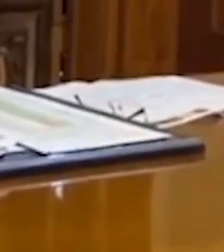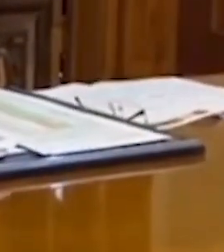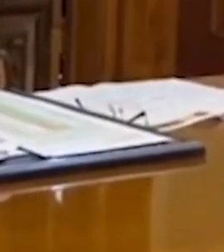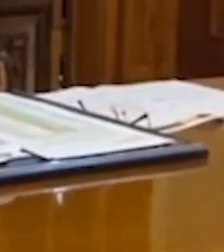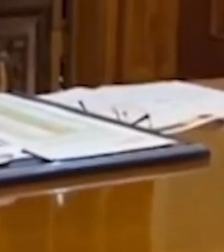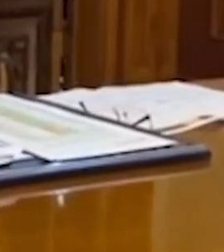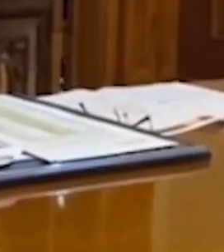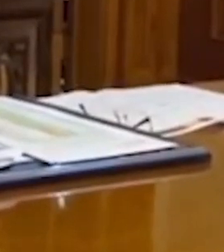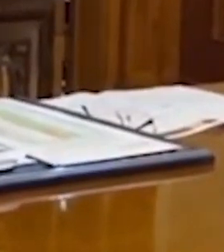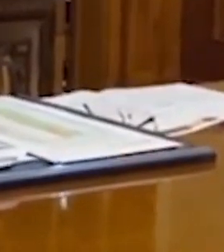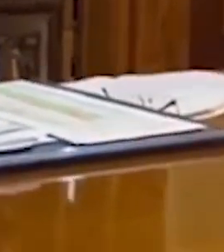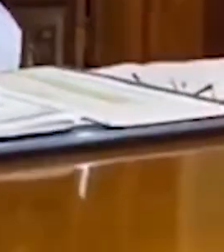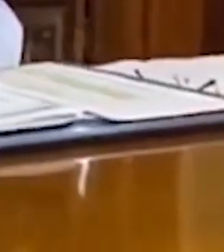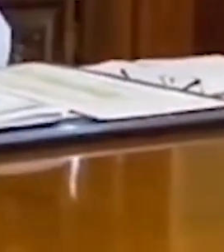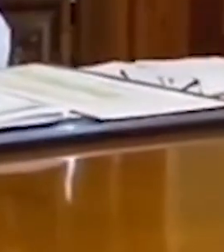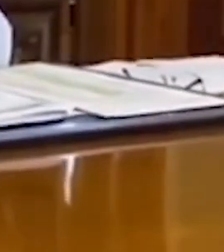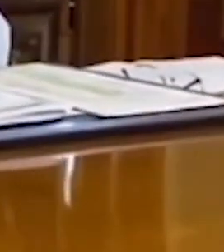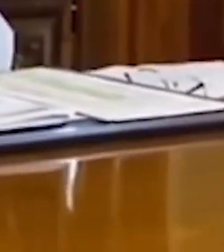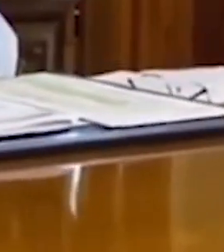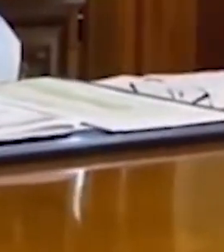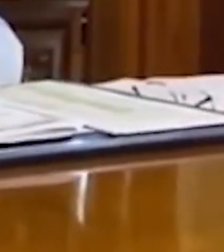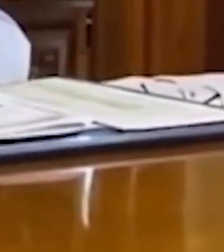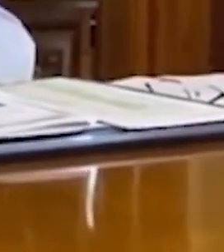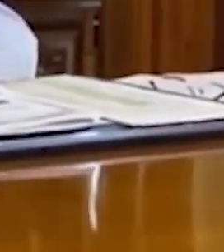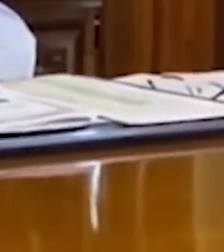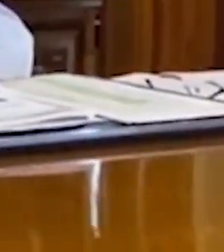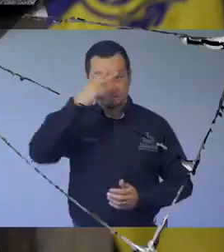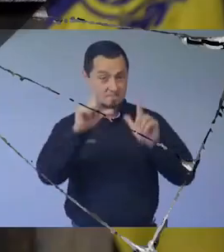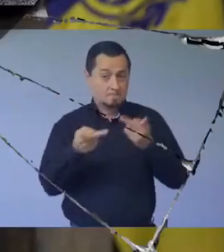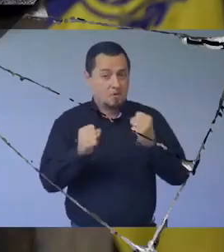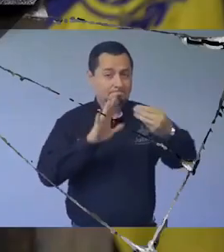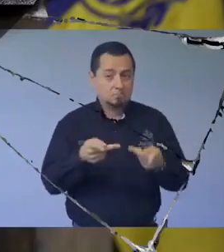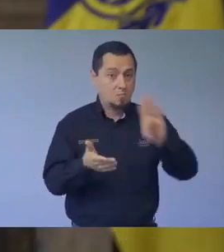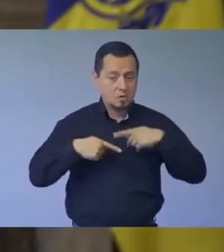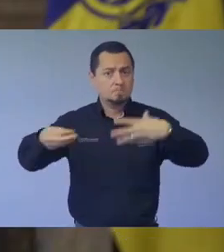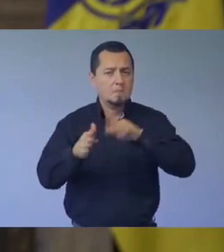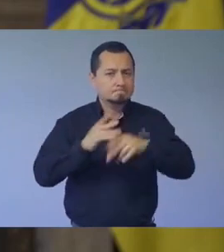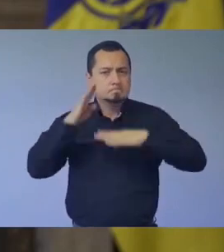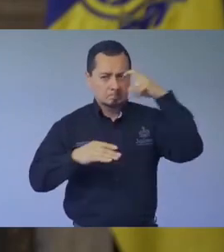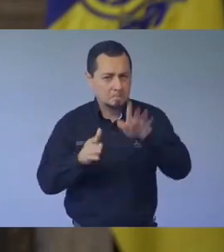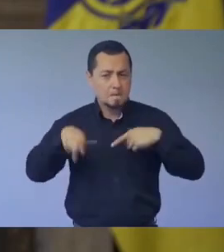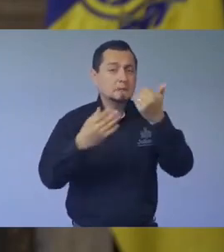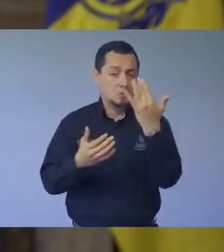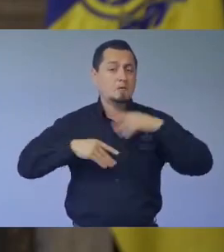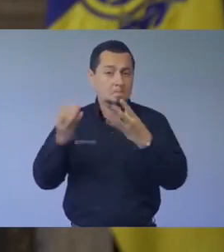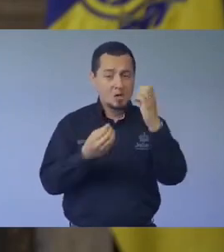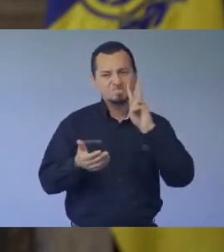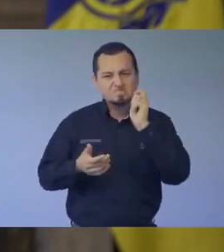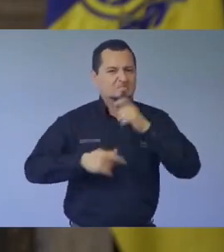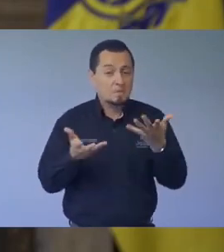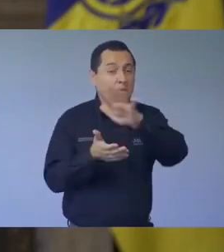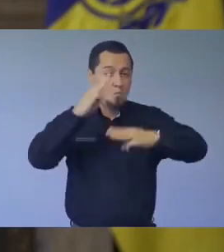que derramaron la chairiza durante la madrugada. Y domingo, el gobernador de Jalisco y tío Luca mexicano Enrique